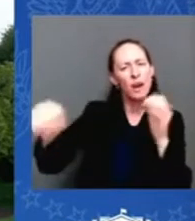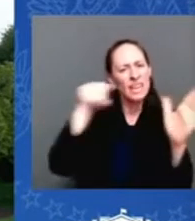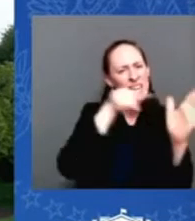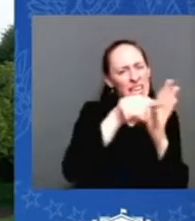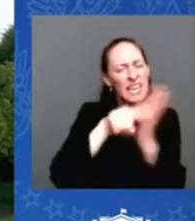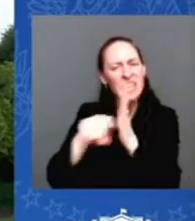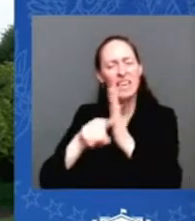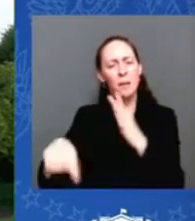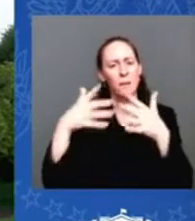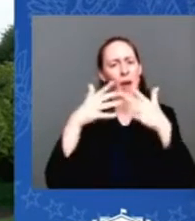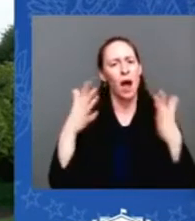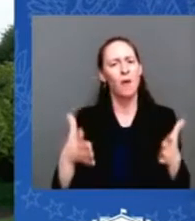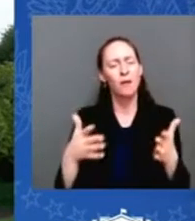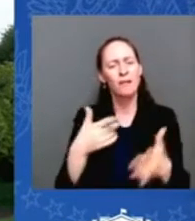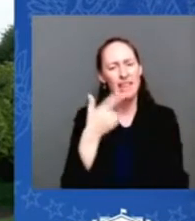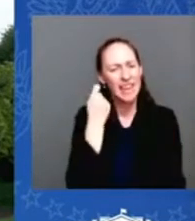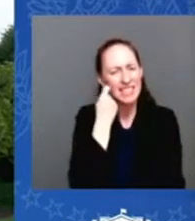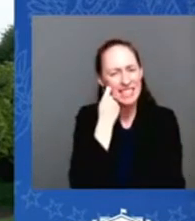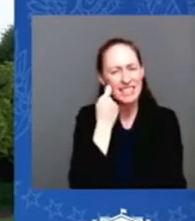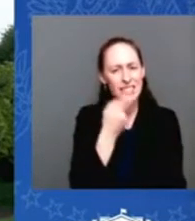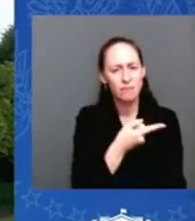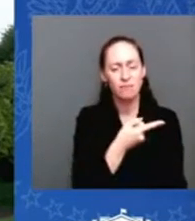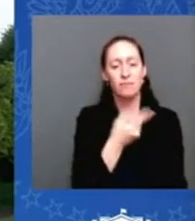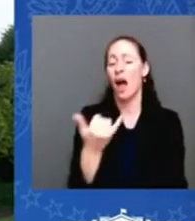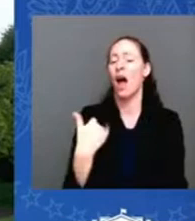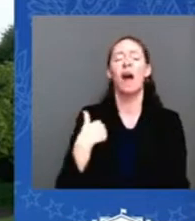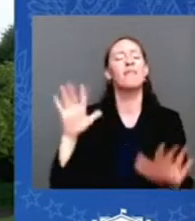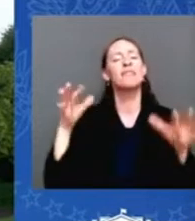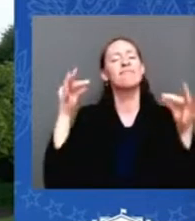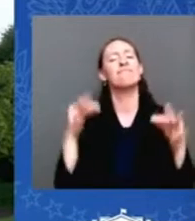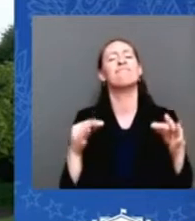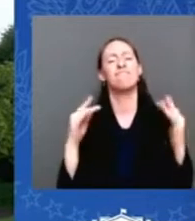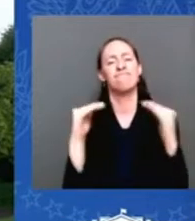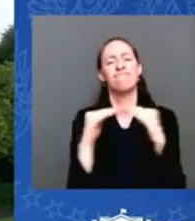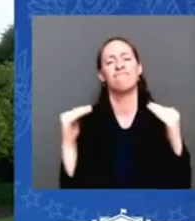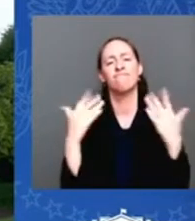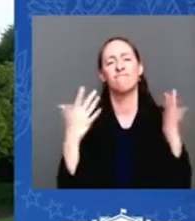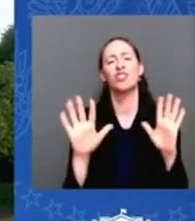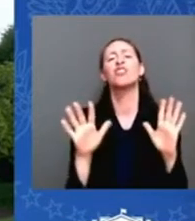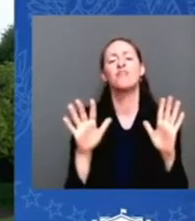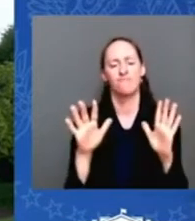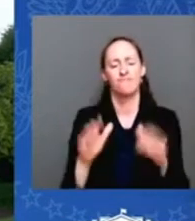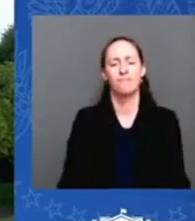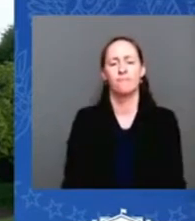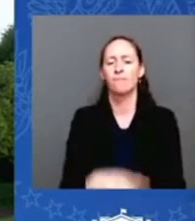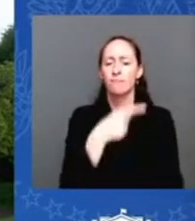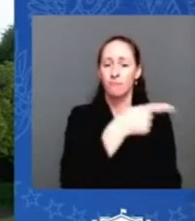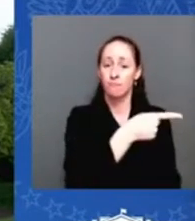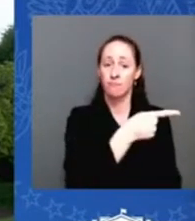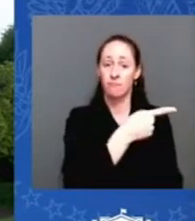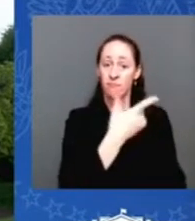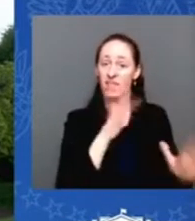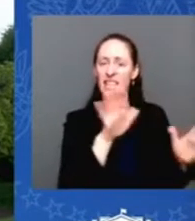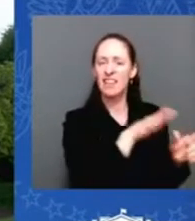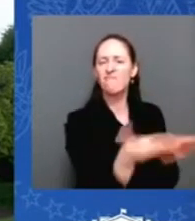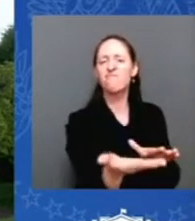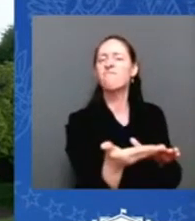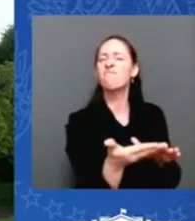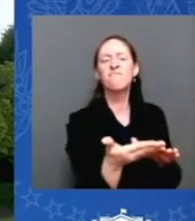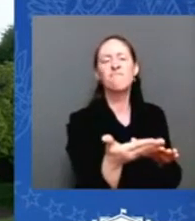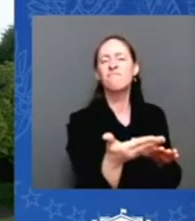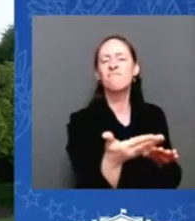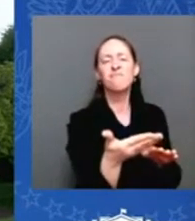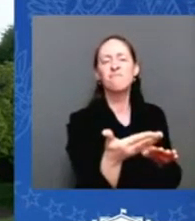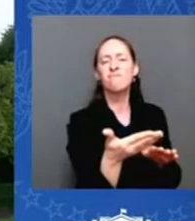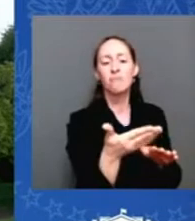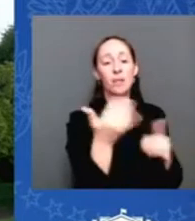que ha permitido que se diera de baja a este líder tan importante de Al-Qaeda, que ha puesto en riesgo la seguridad nacional